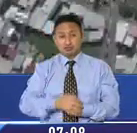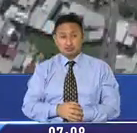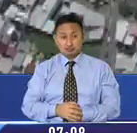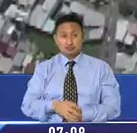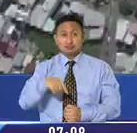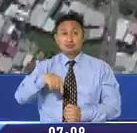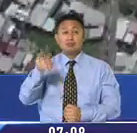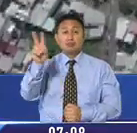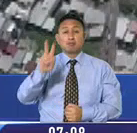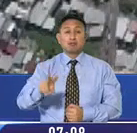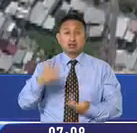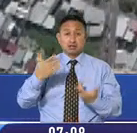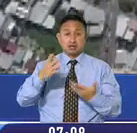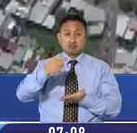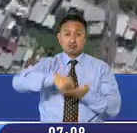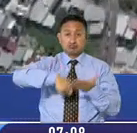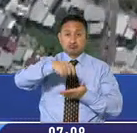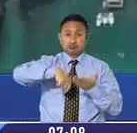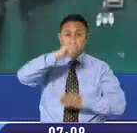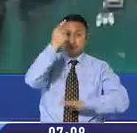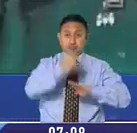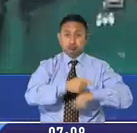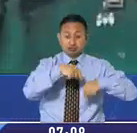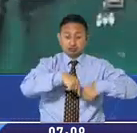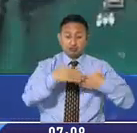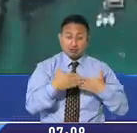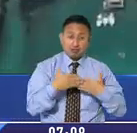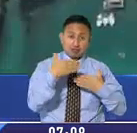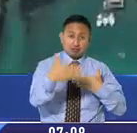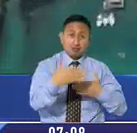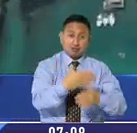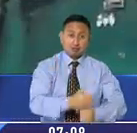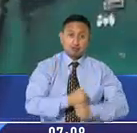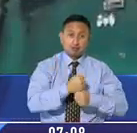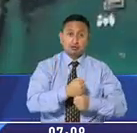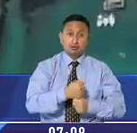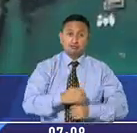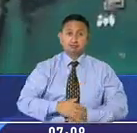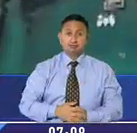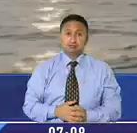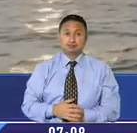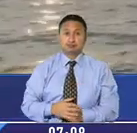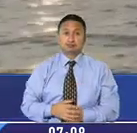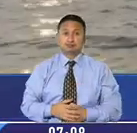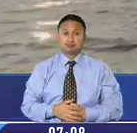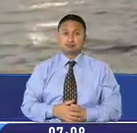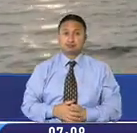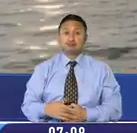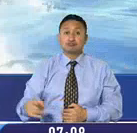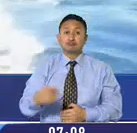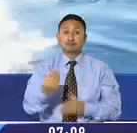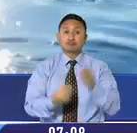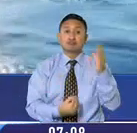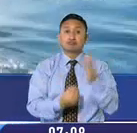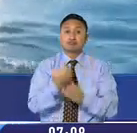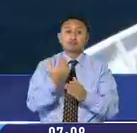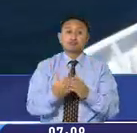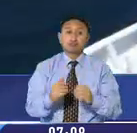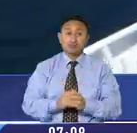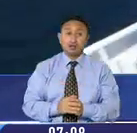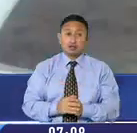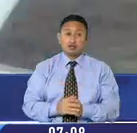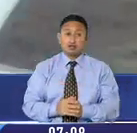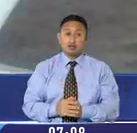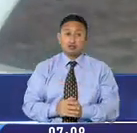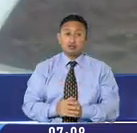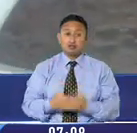este viernes firmará un decreto que oficializará la ampliación de las áreas marinas del archipiélago, con la creación de una nueva reserva que tendrá